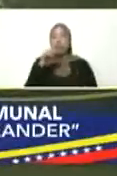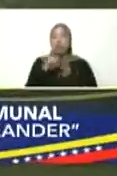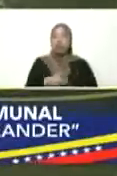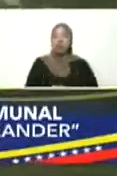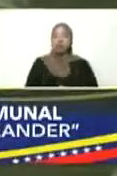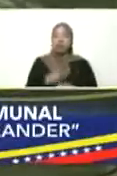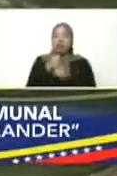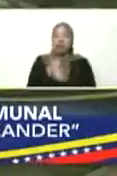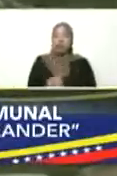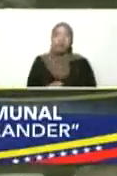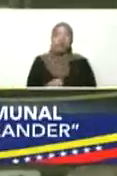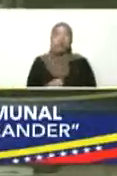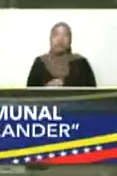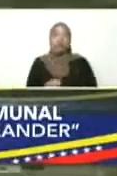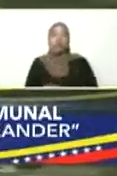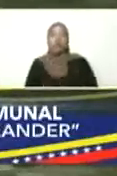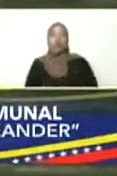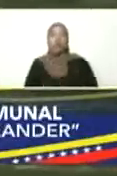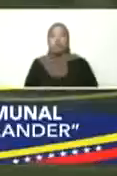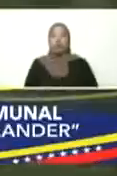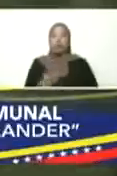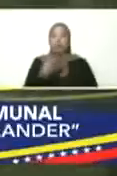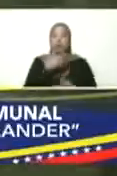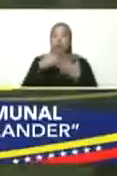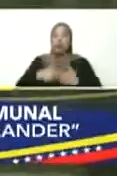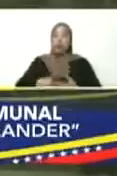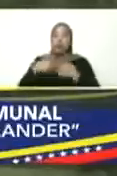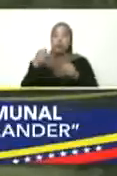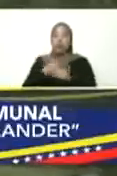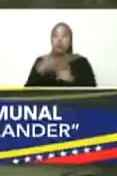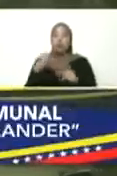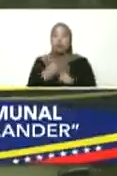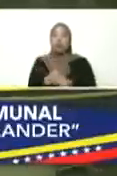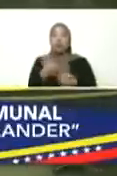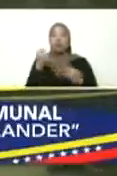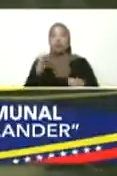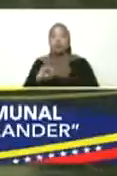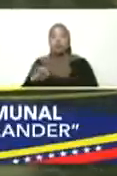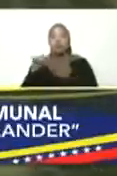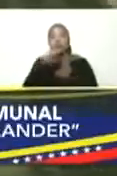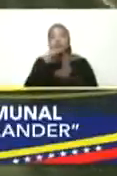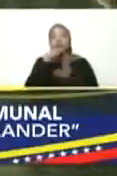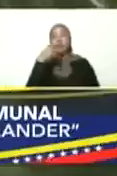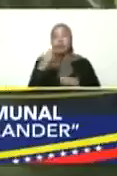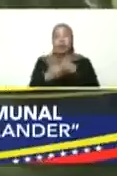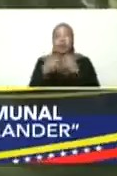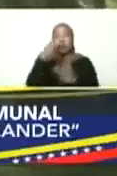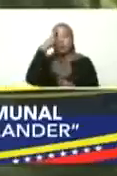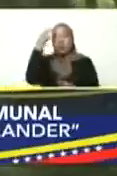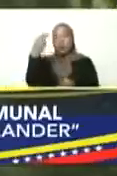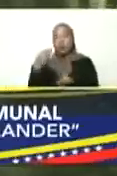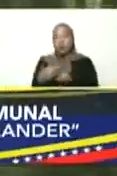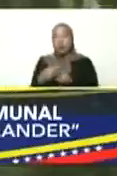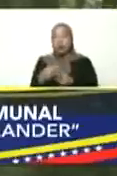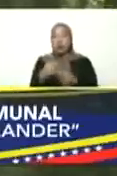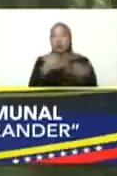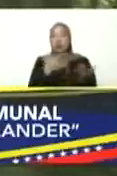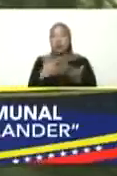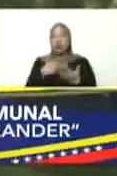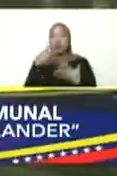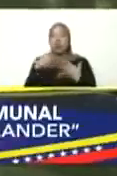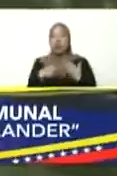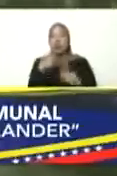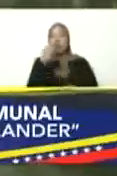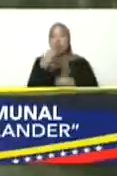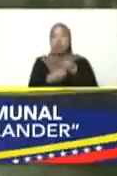transferir poder al pueblo a través de estas empresas de propiedad social. Presidente, tengo el honor de presentarle a una de las productoras de maíz del